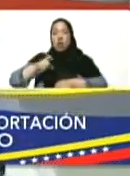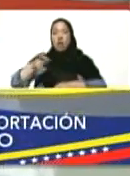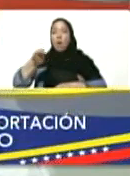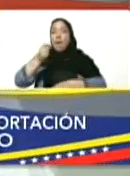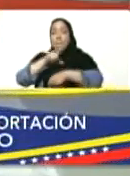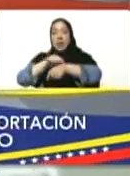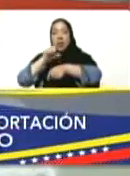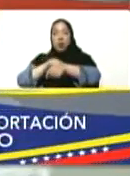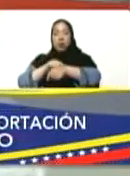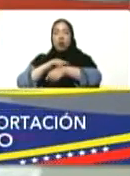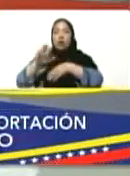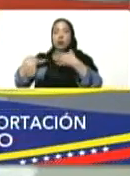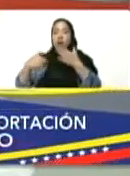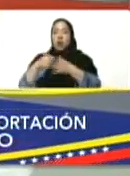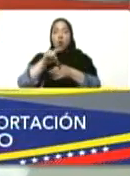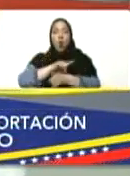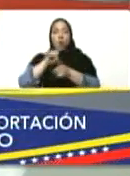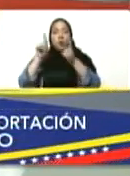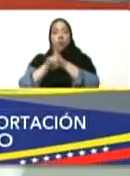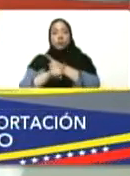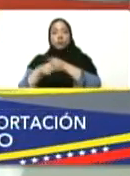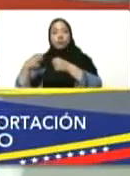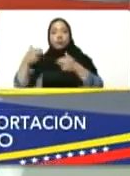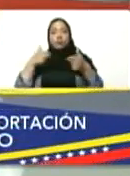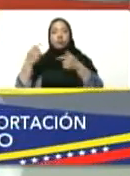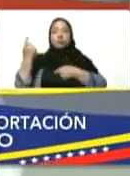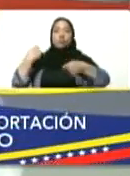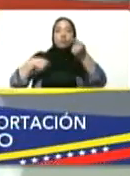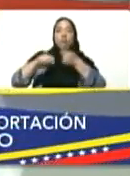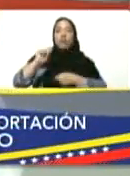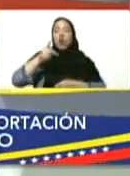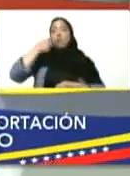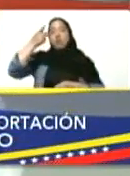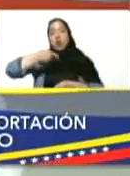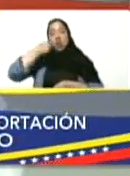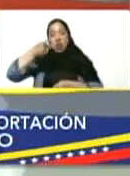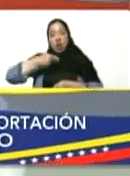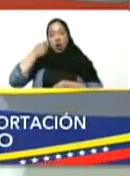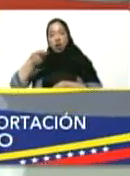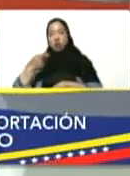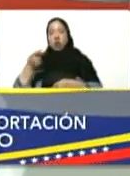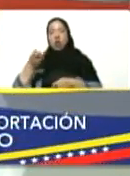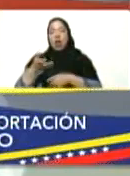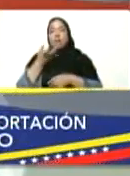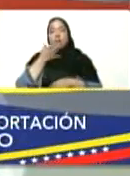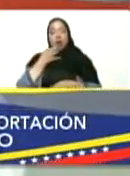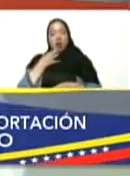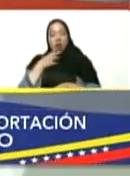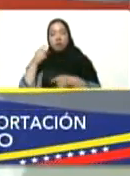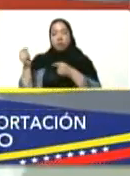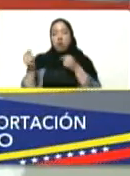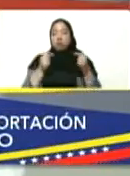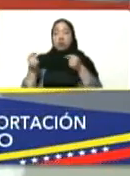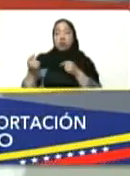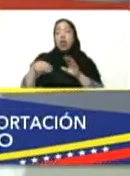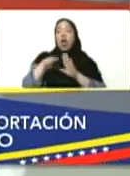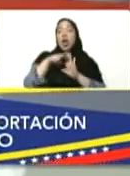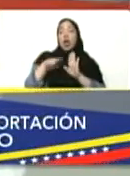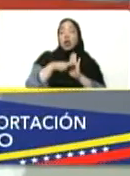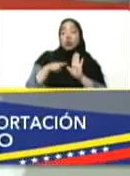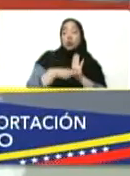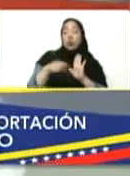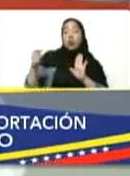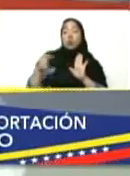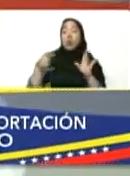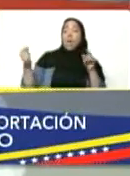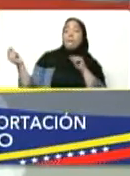Y todo eso lo quieren convertir en arma de negociación política para imponerle condiciones a los países. Es